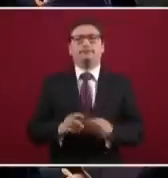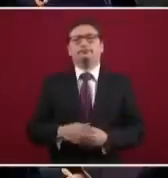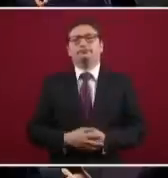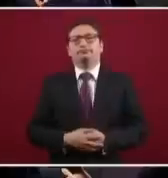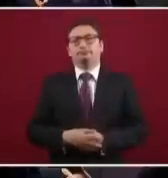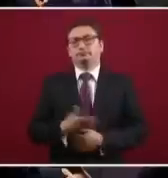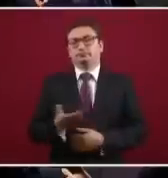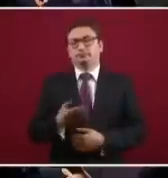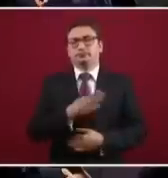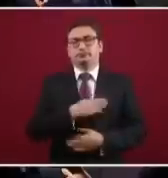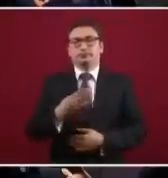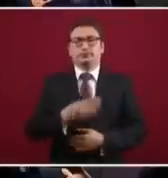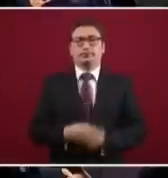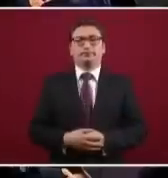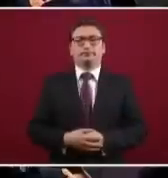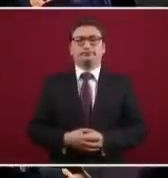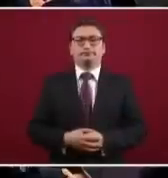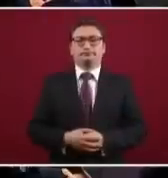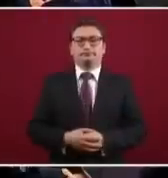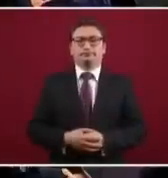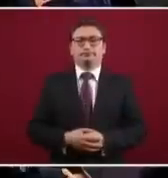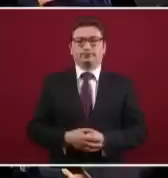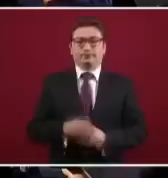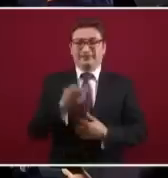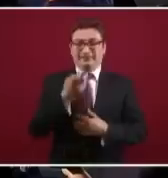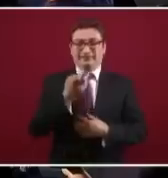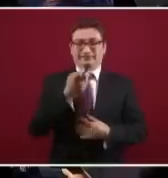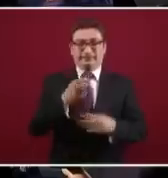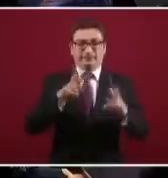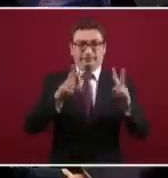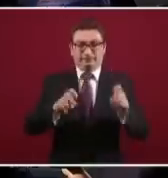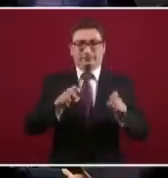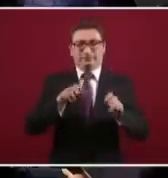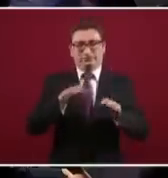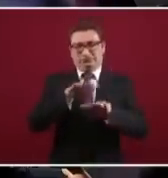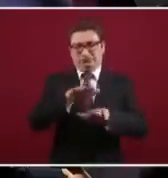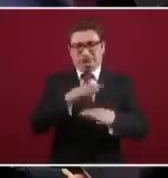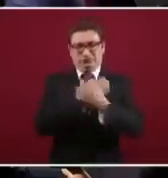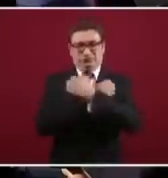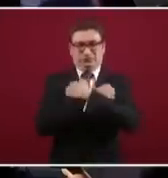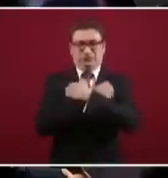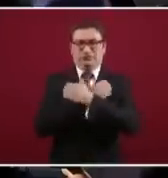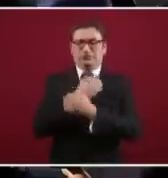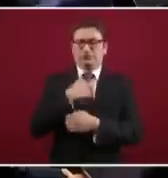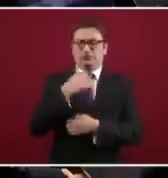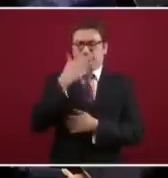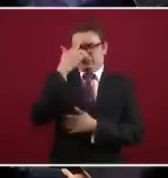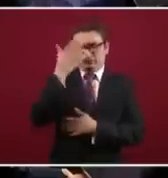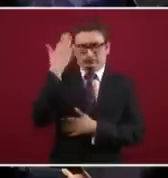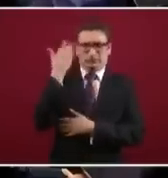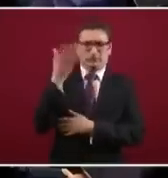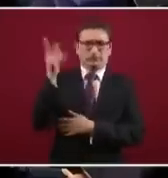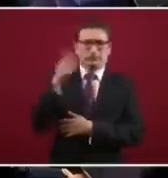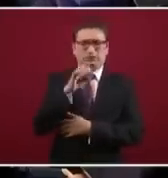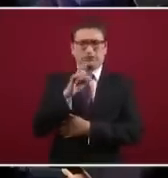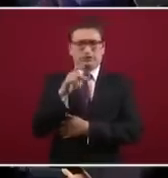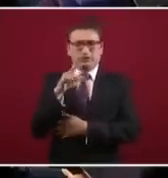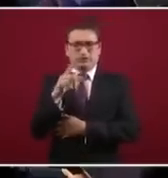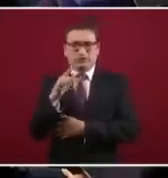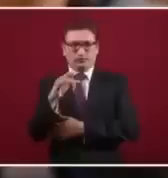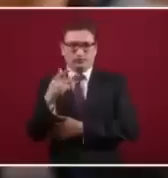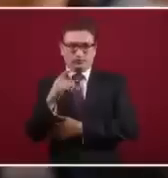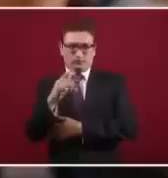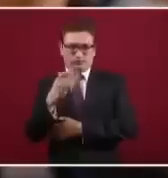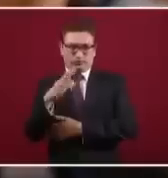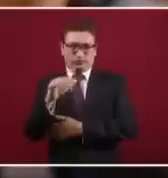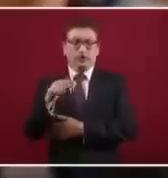bueno, debido a este tema precisamente de la educación, en alguna ocasión Elena Poniatowska comentó que la